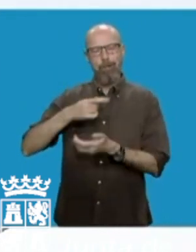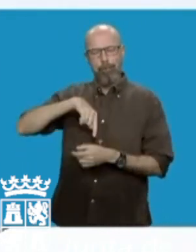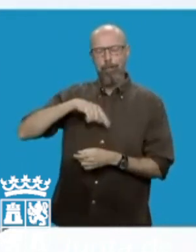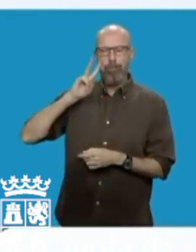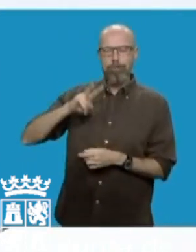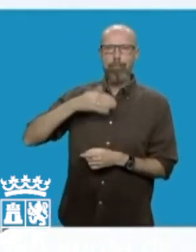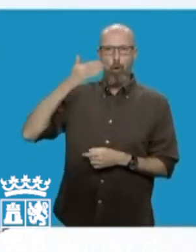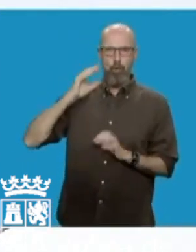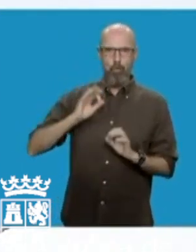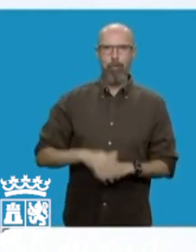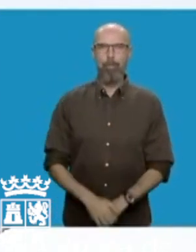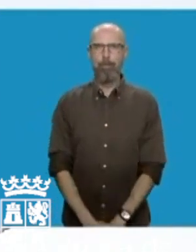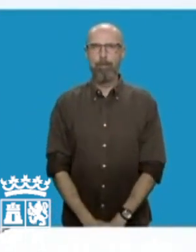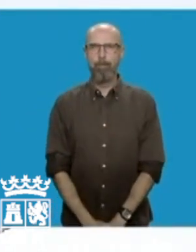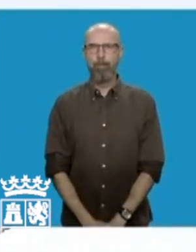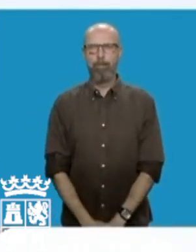orgullosos.